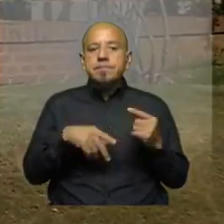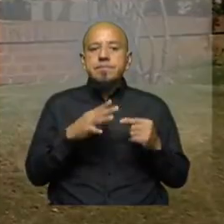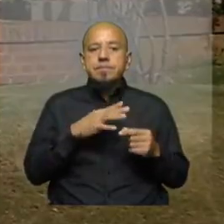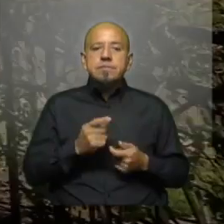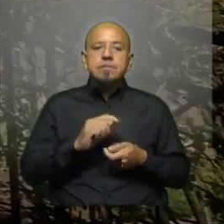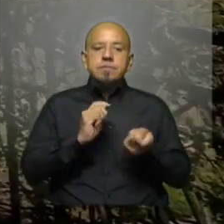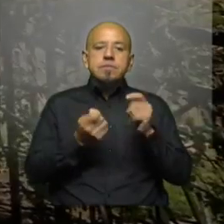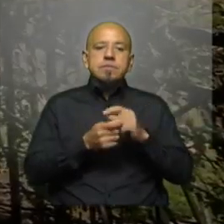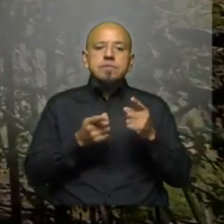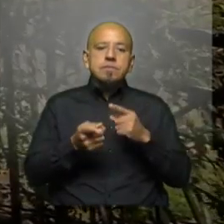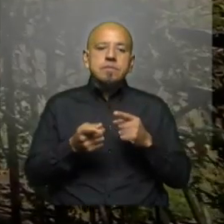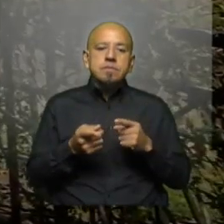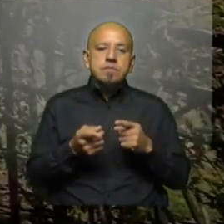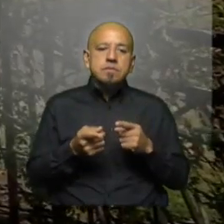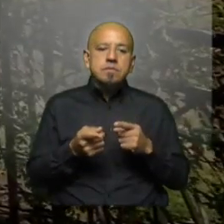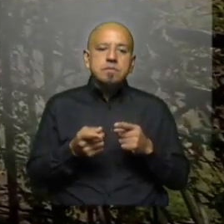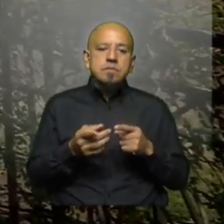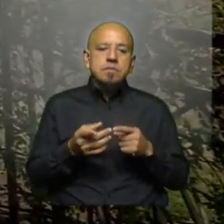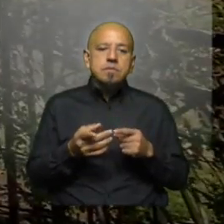cambiando con el tiempo y ha ido